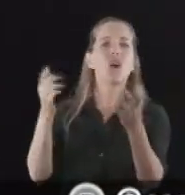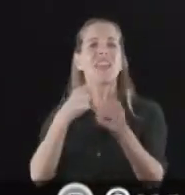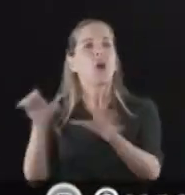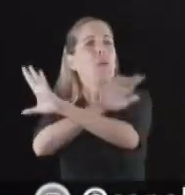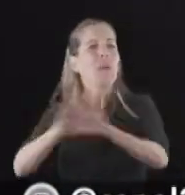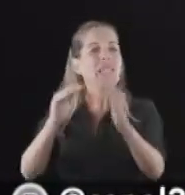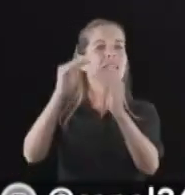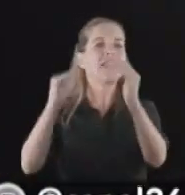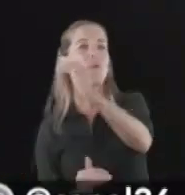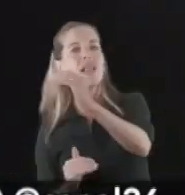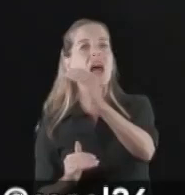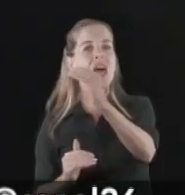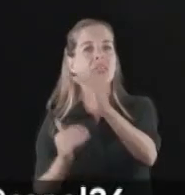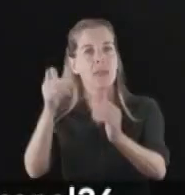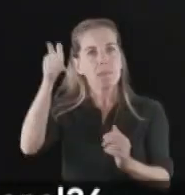genera.